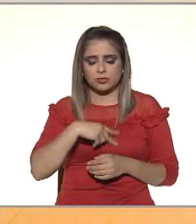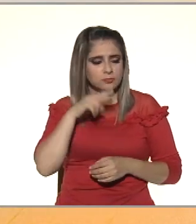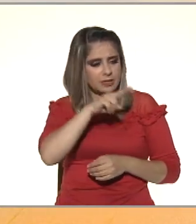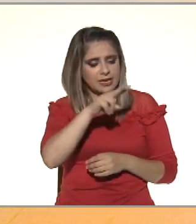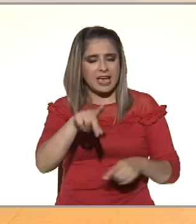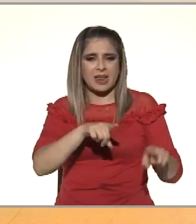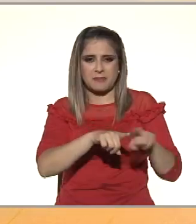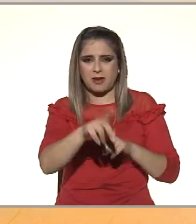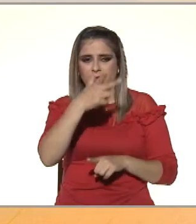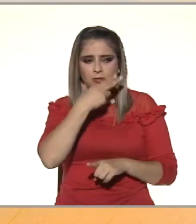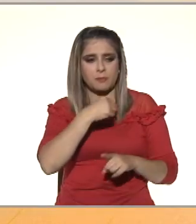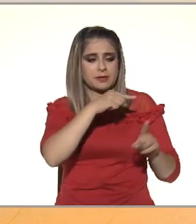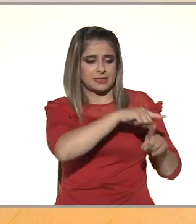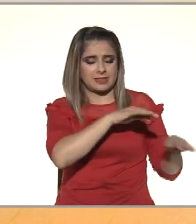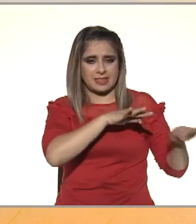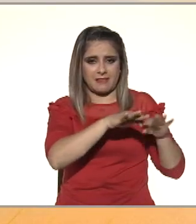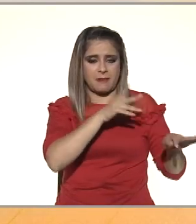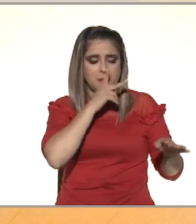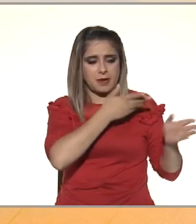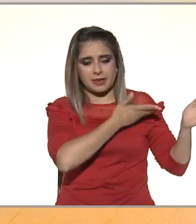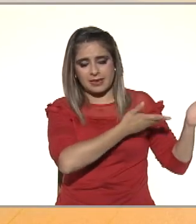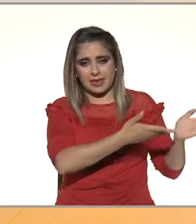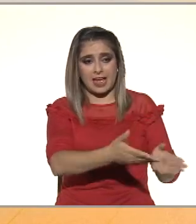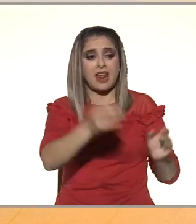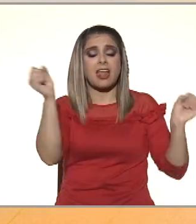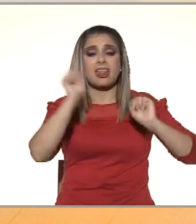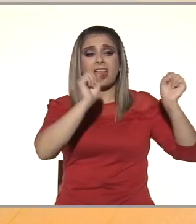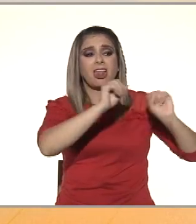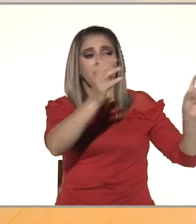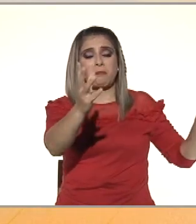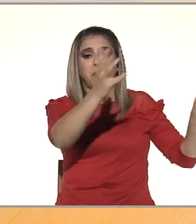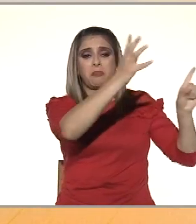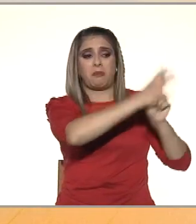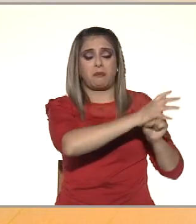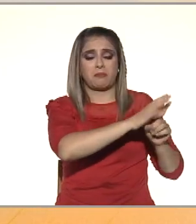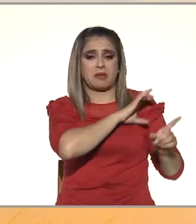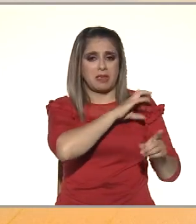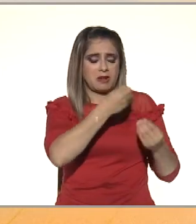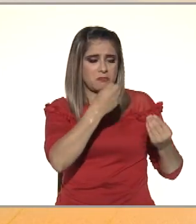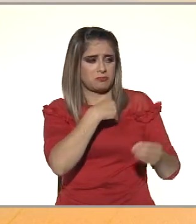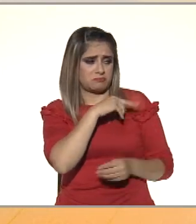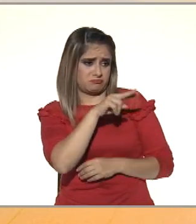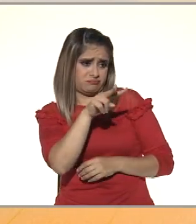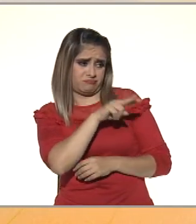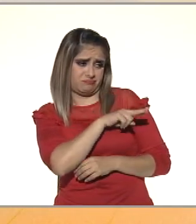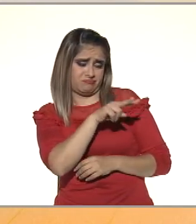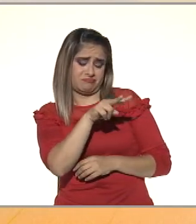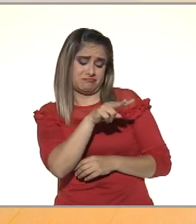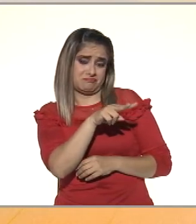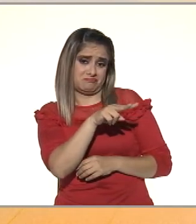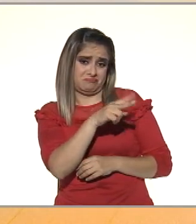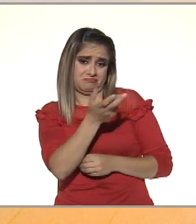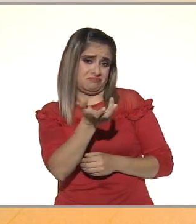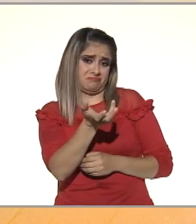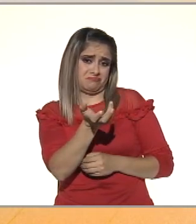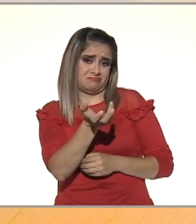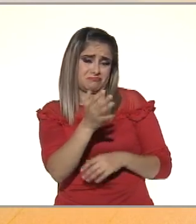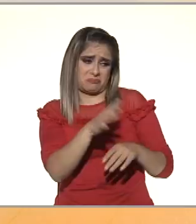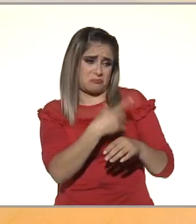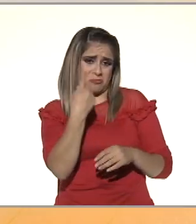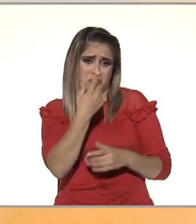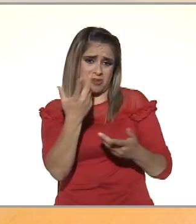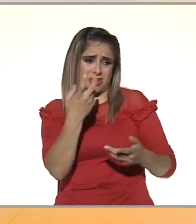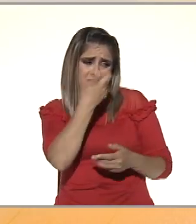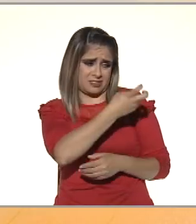hermanos, cuando él llegaba de trabajar, salían corriendo a recibirlos y yo por dentro mío yo decía, pues es que, ¿por qué? No